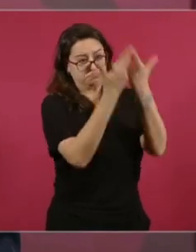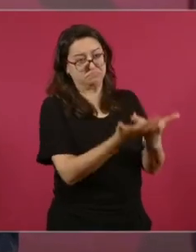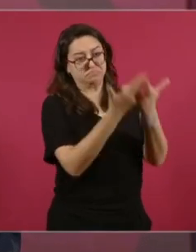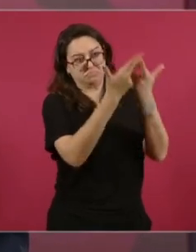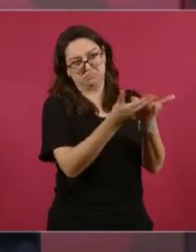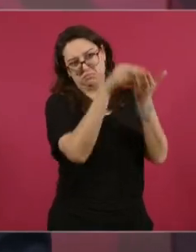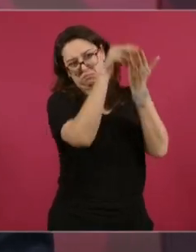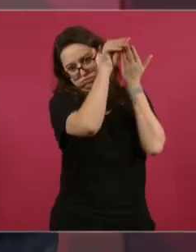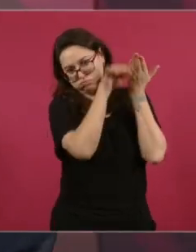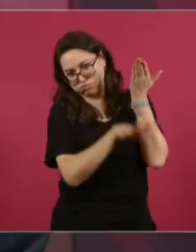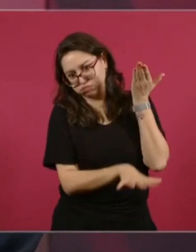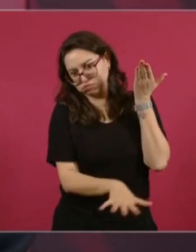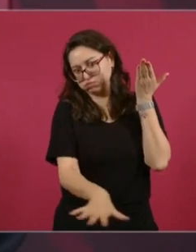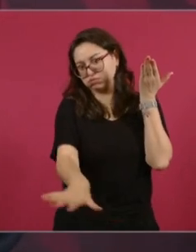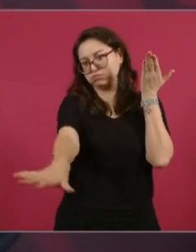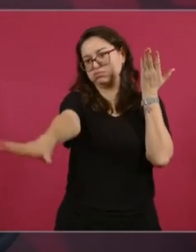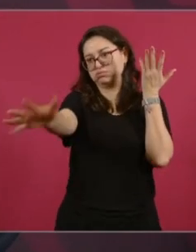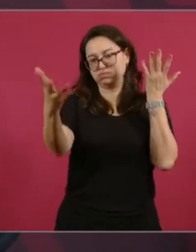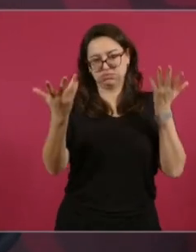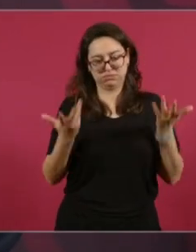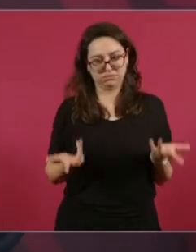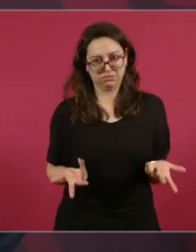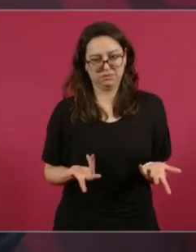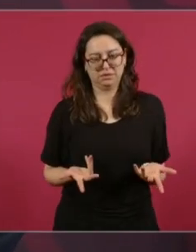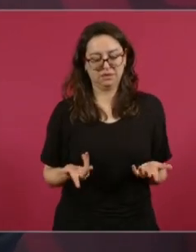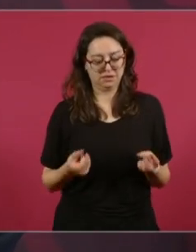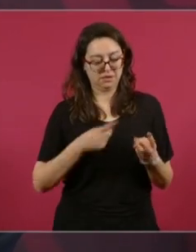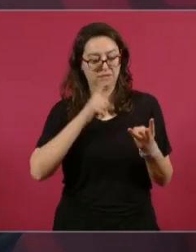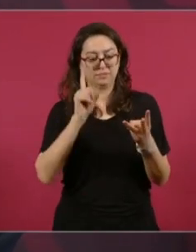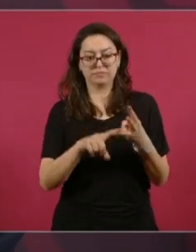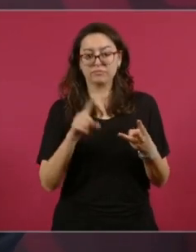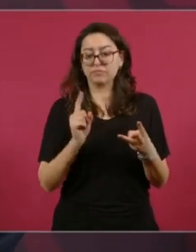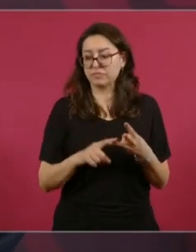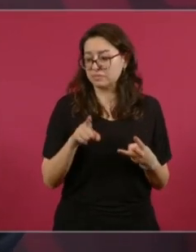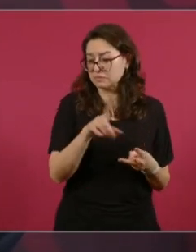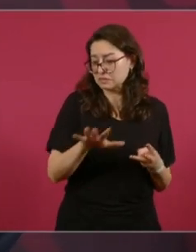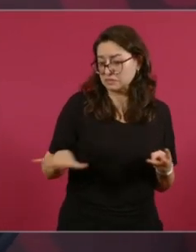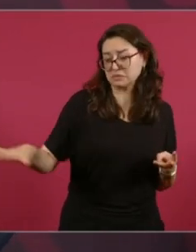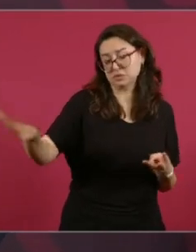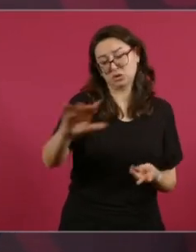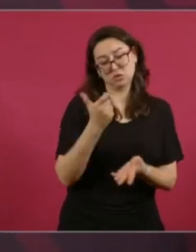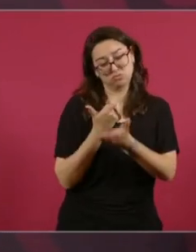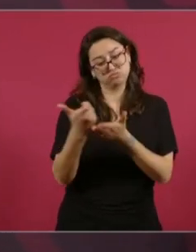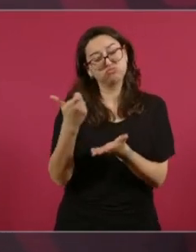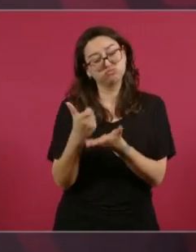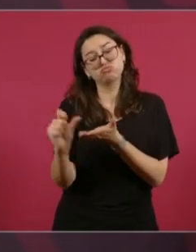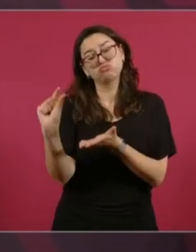Había que tener bajos salarios para controlar la inflación.